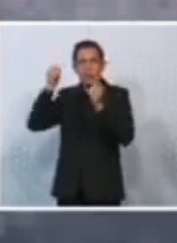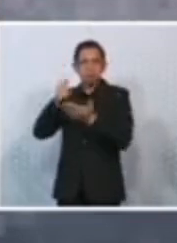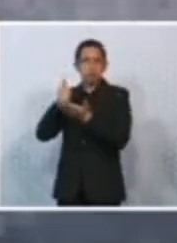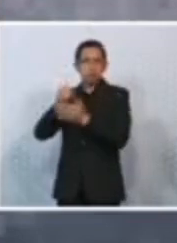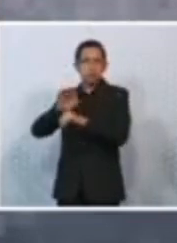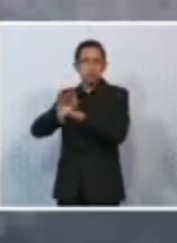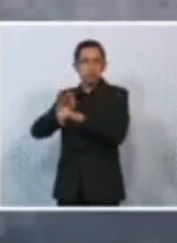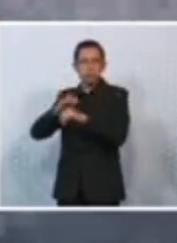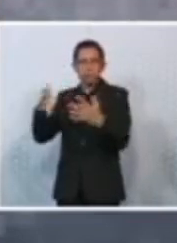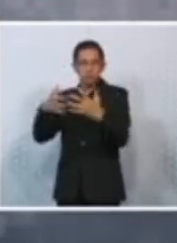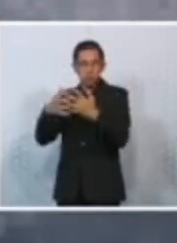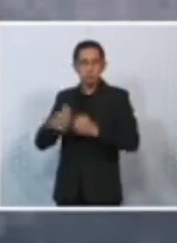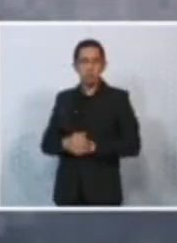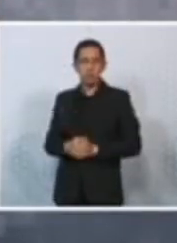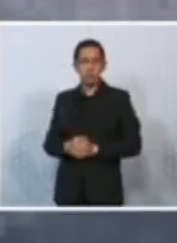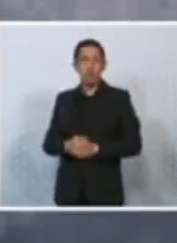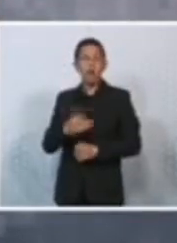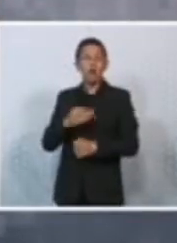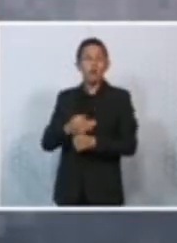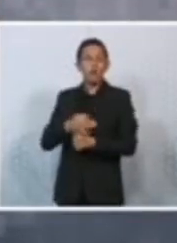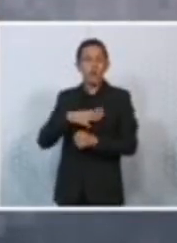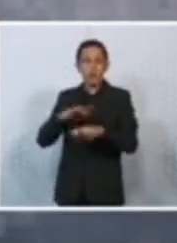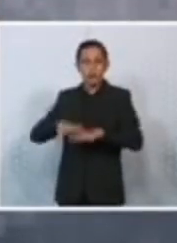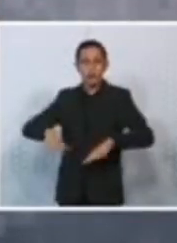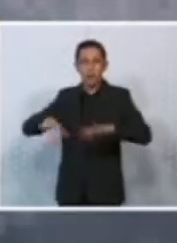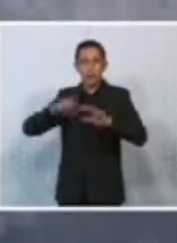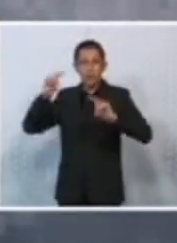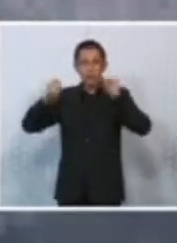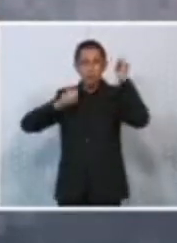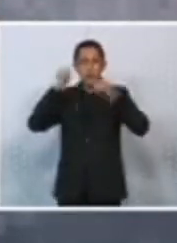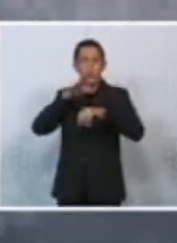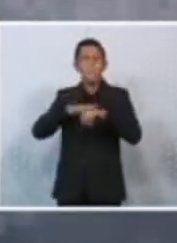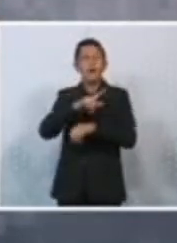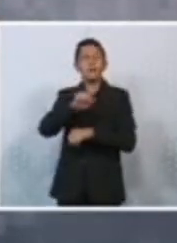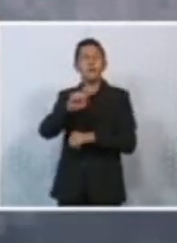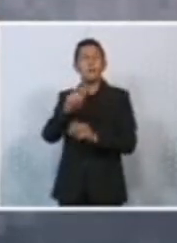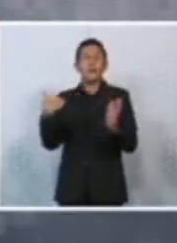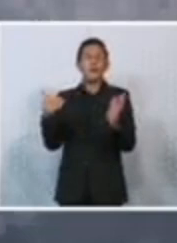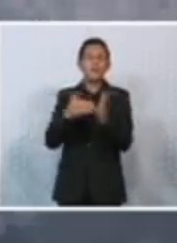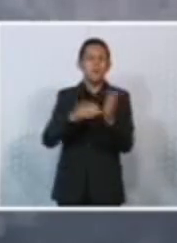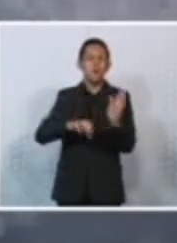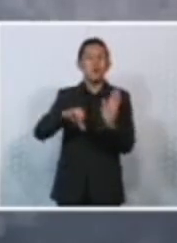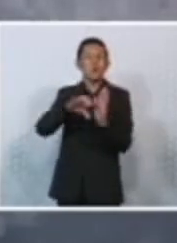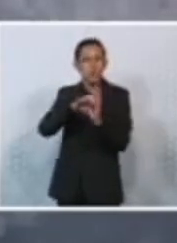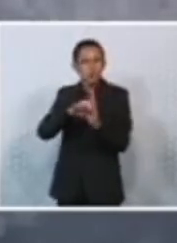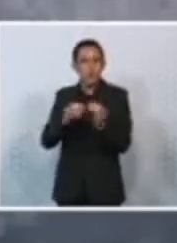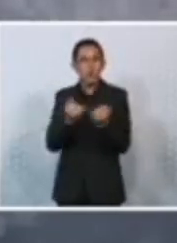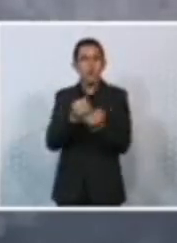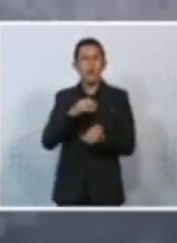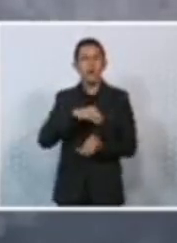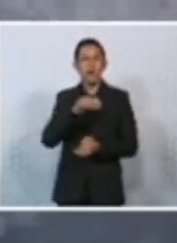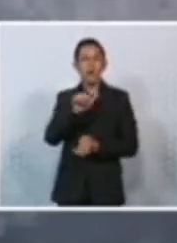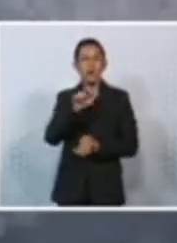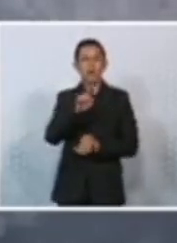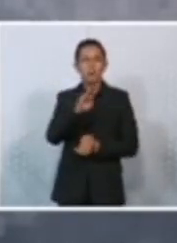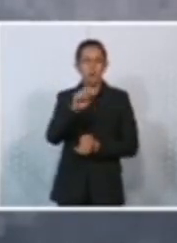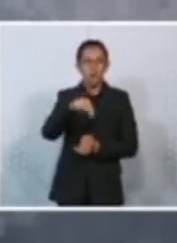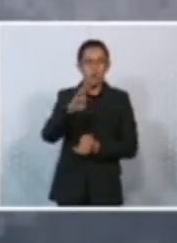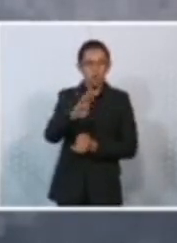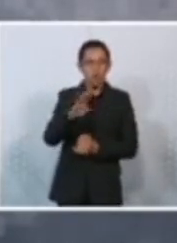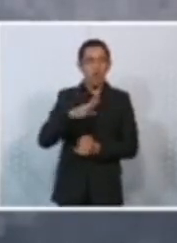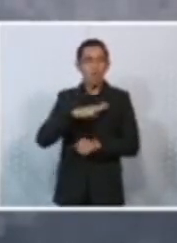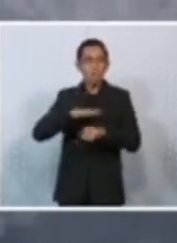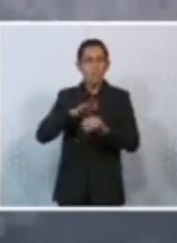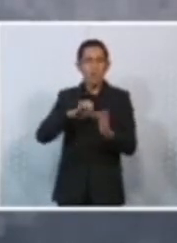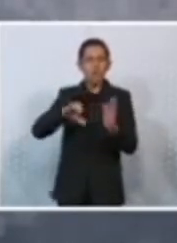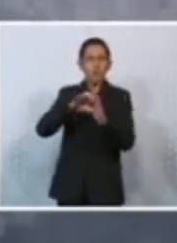turístico que hoy ofrece 120 mil cuartos hoteleros cincuenta mil cuartos de rambis y más de 20